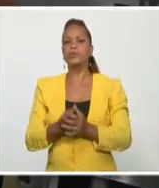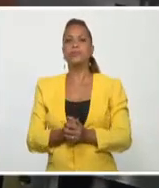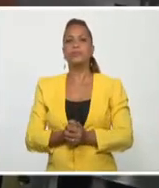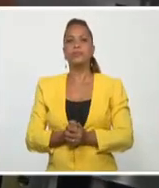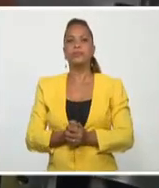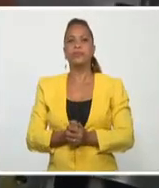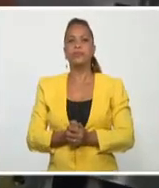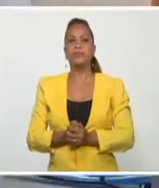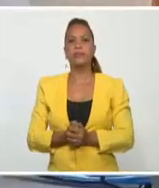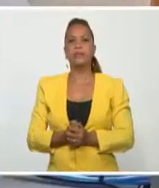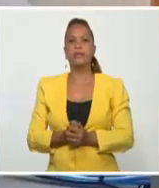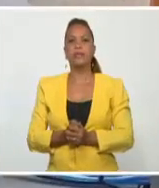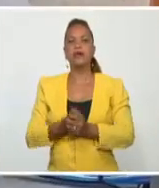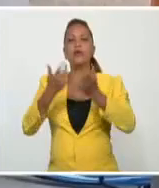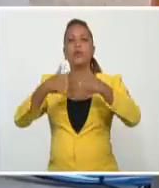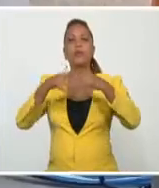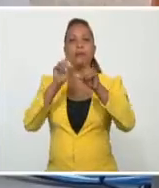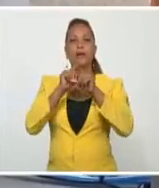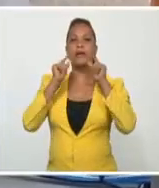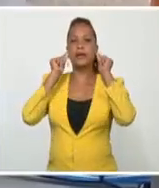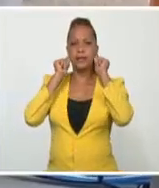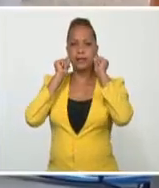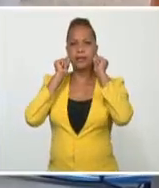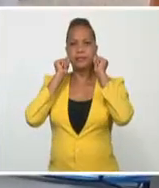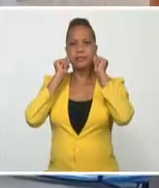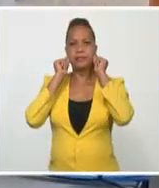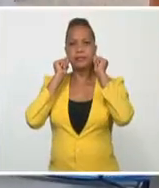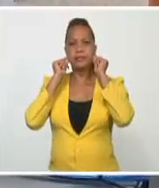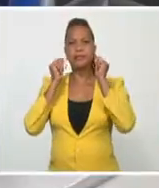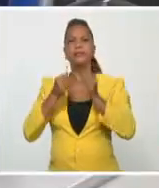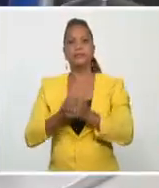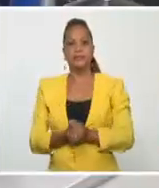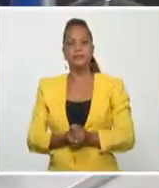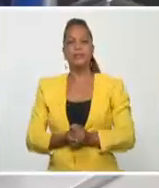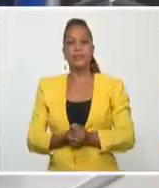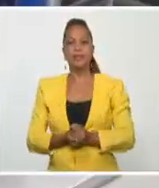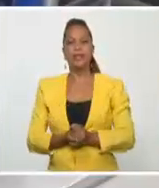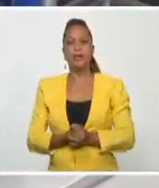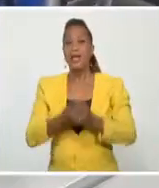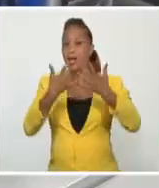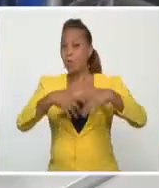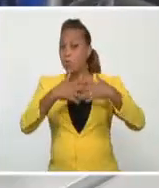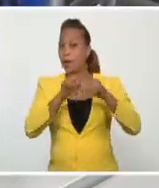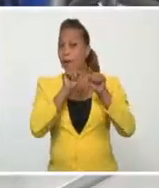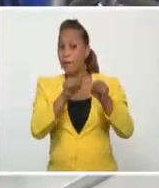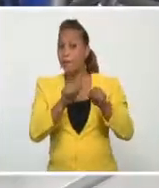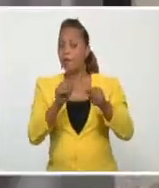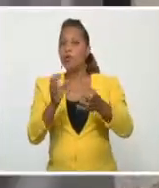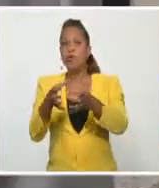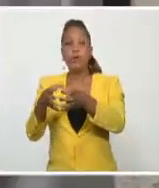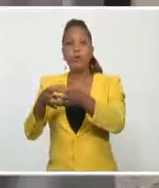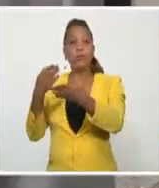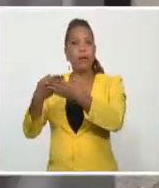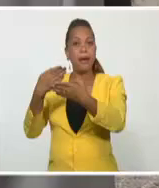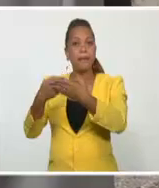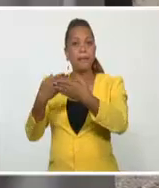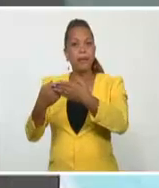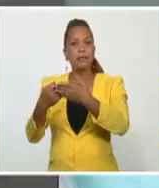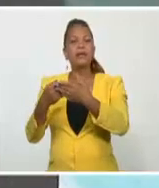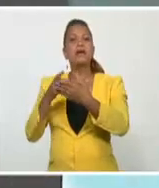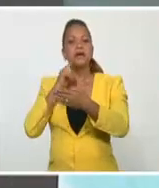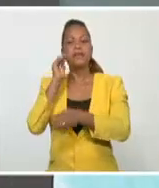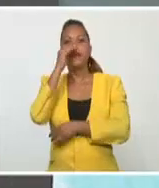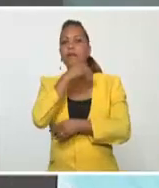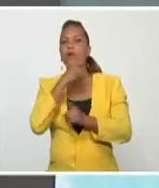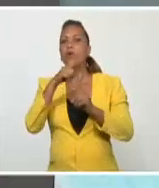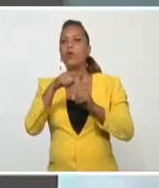de fabricación de mascarillas. El colectivo de la empresa de confecciones textiles Unimoda del grupo empresarial Gardis compró la tecnología en